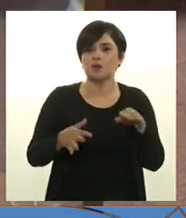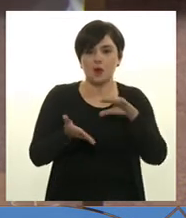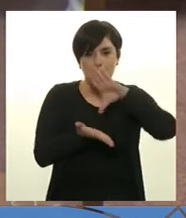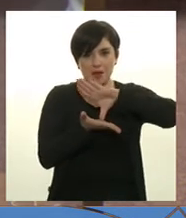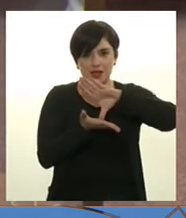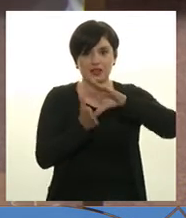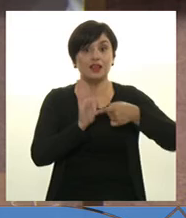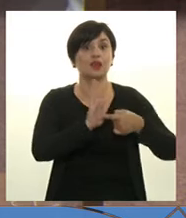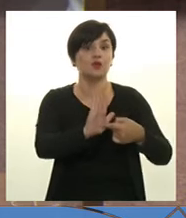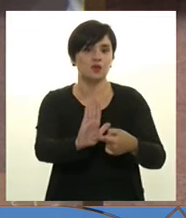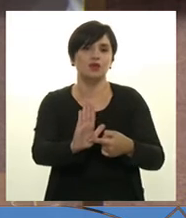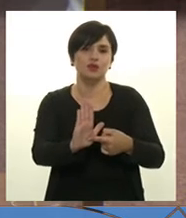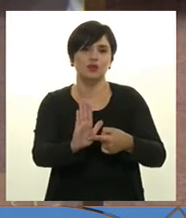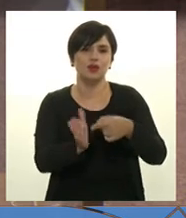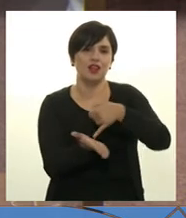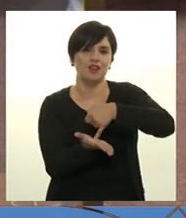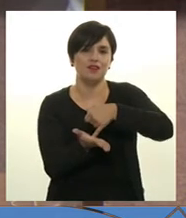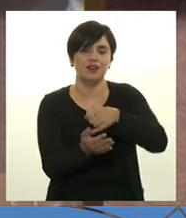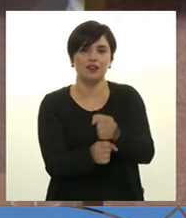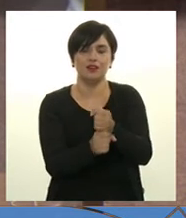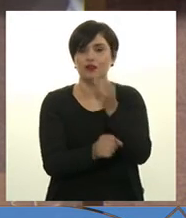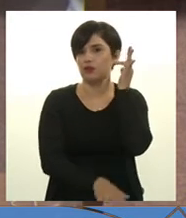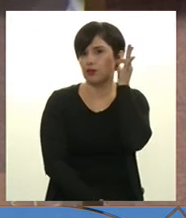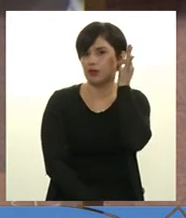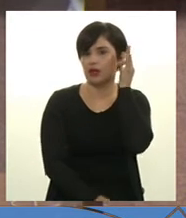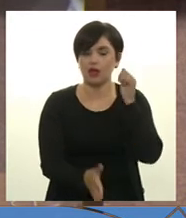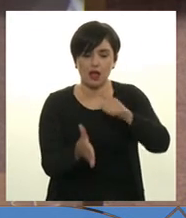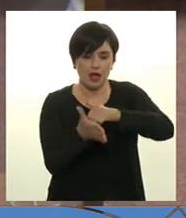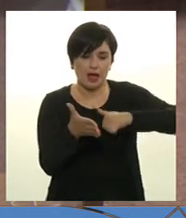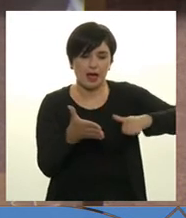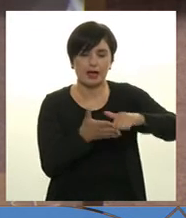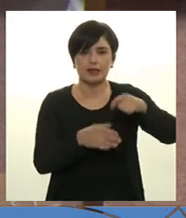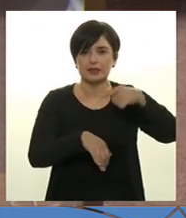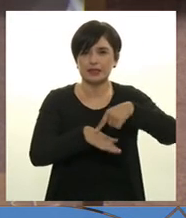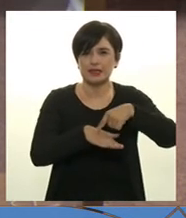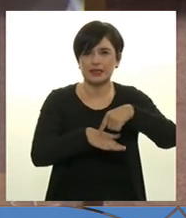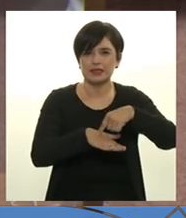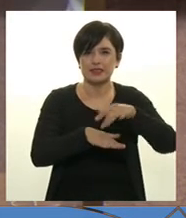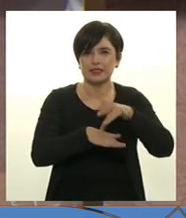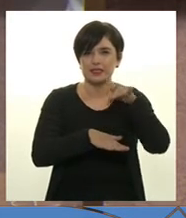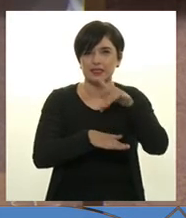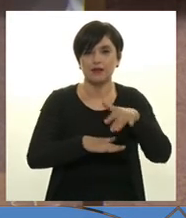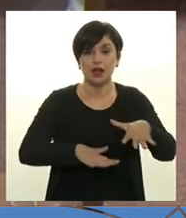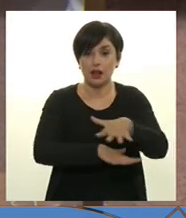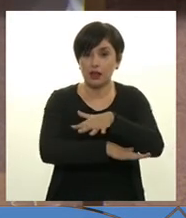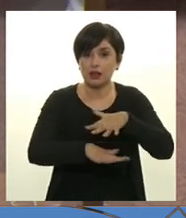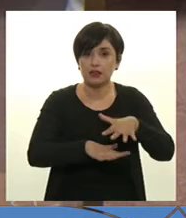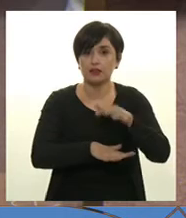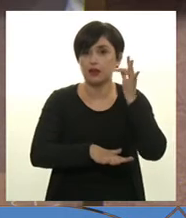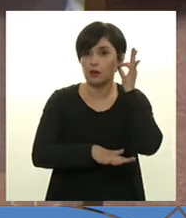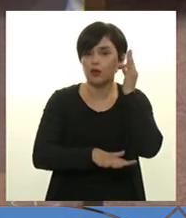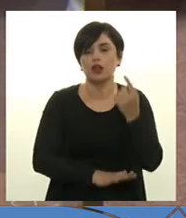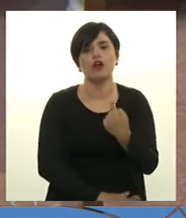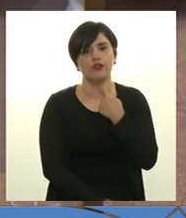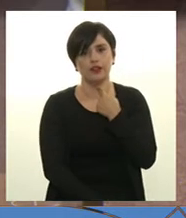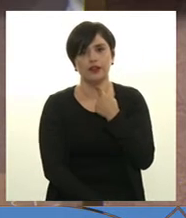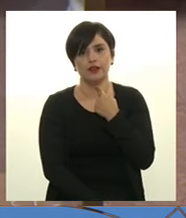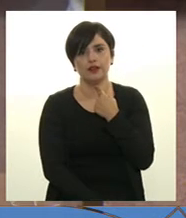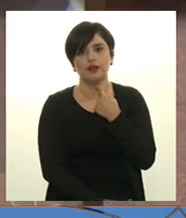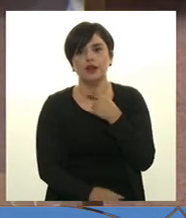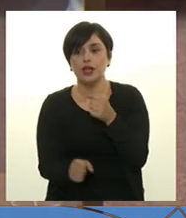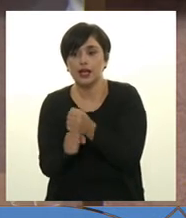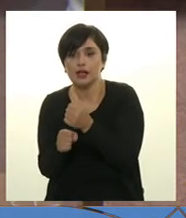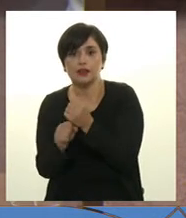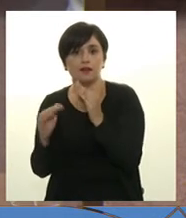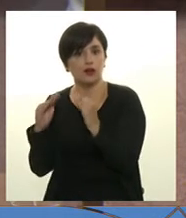femenino áreas sensibles a la crisis y rubros con alta participación laboral de la mujer se vieron afectados el trabajo doméstico